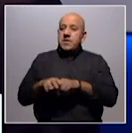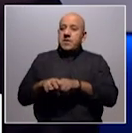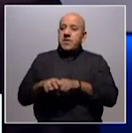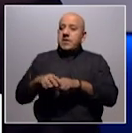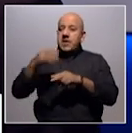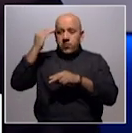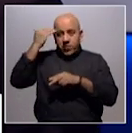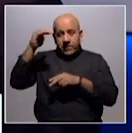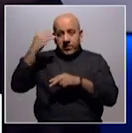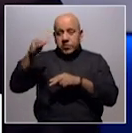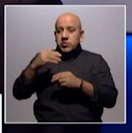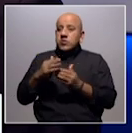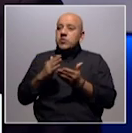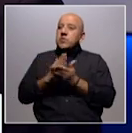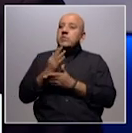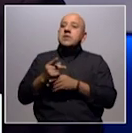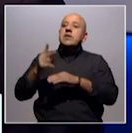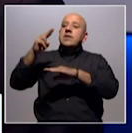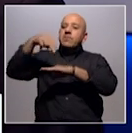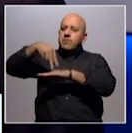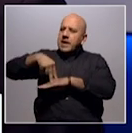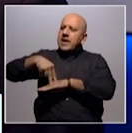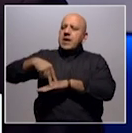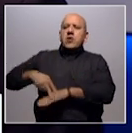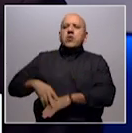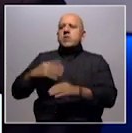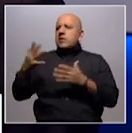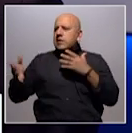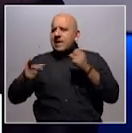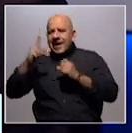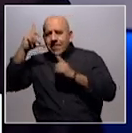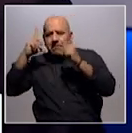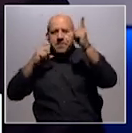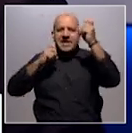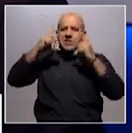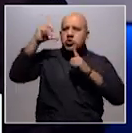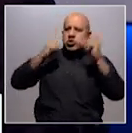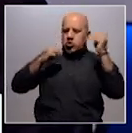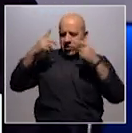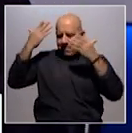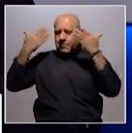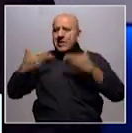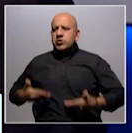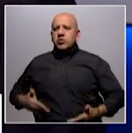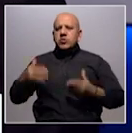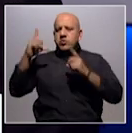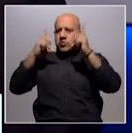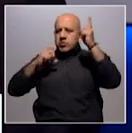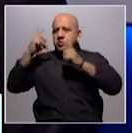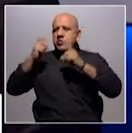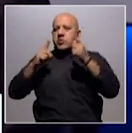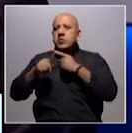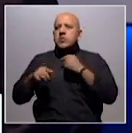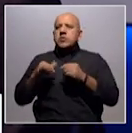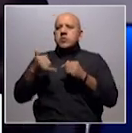profesor tiene que pararse en proceso tiene que moverse tiene que gesticular tiene que actuar y a